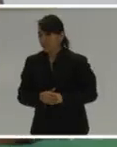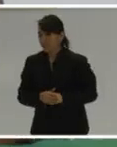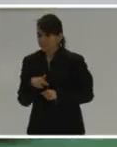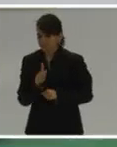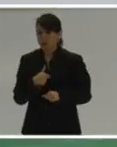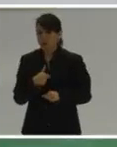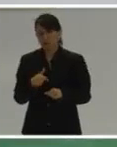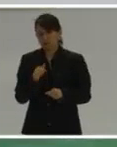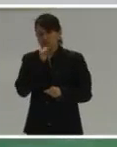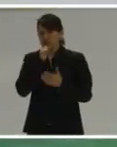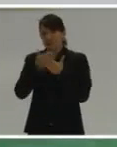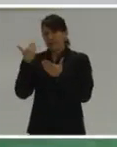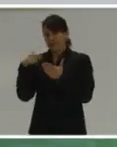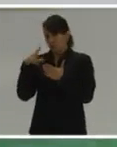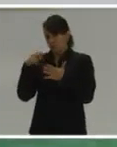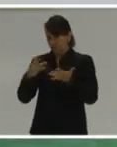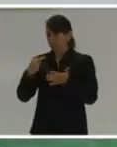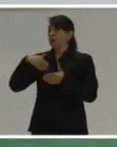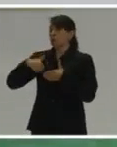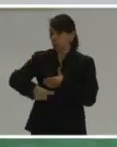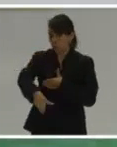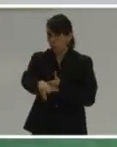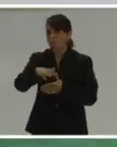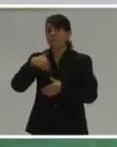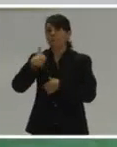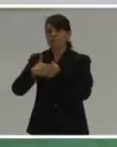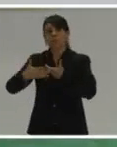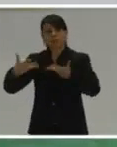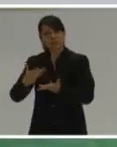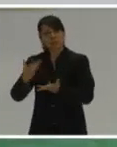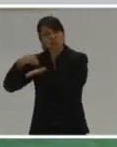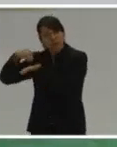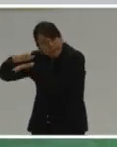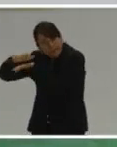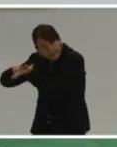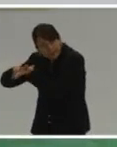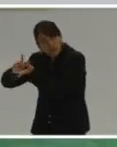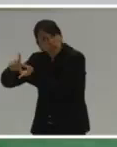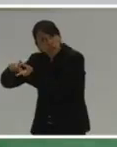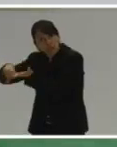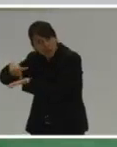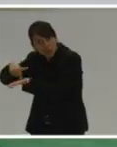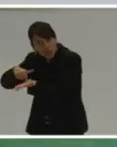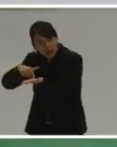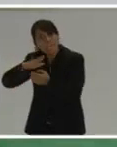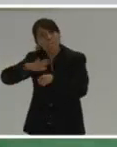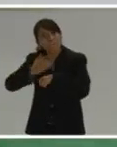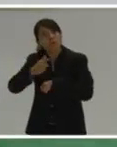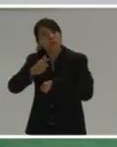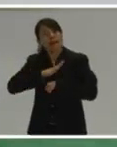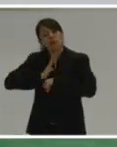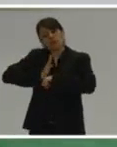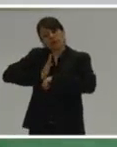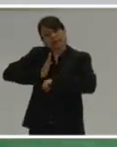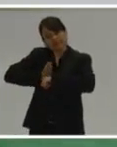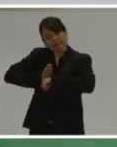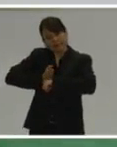registro cívico lo vamos a tener, porque hay una sentencia, el criterio de